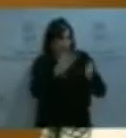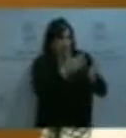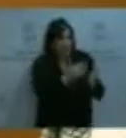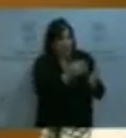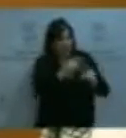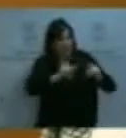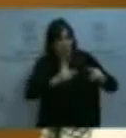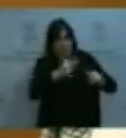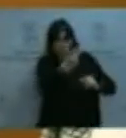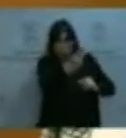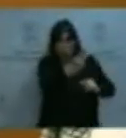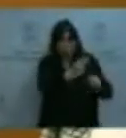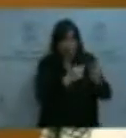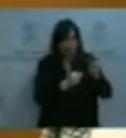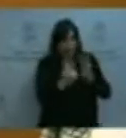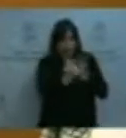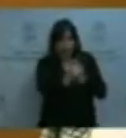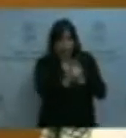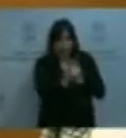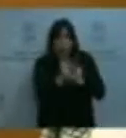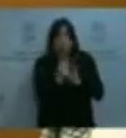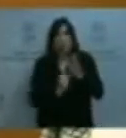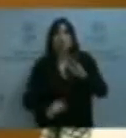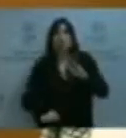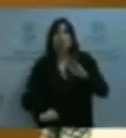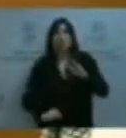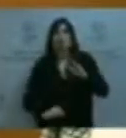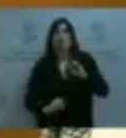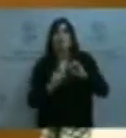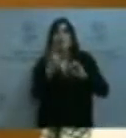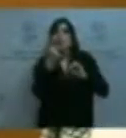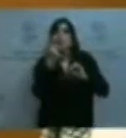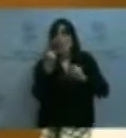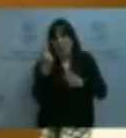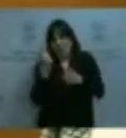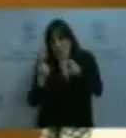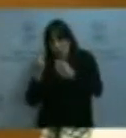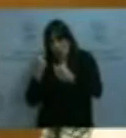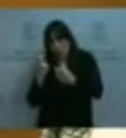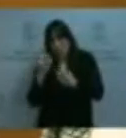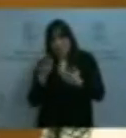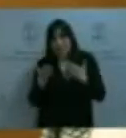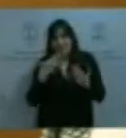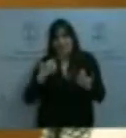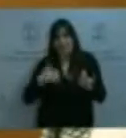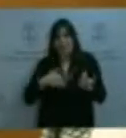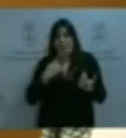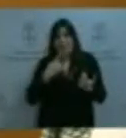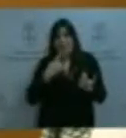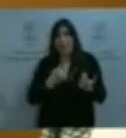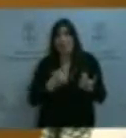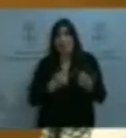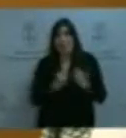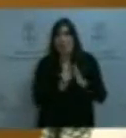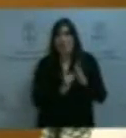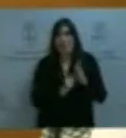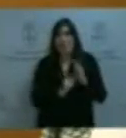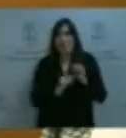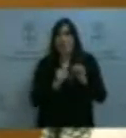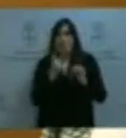mayor puntuación, según la consultora, y que también se había entrevistado con él, obtiene un solo punto en la entrevista de 20, señor consejero, 1 de